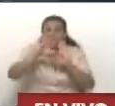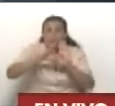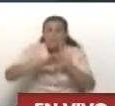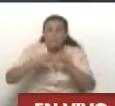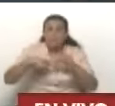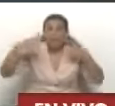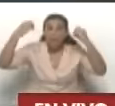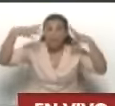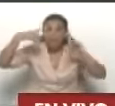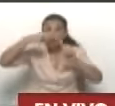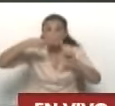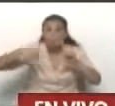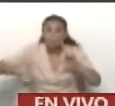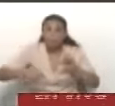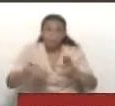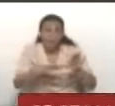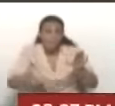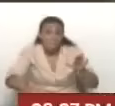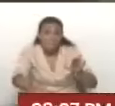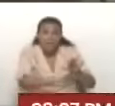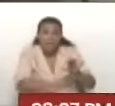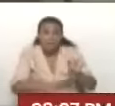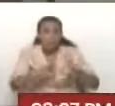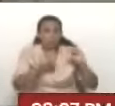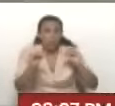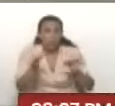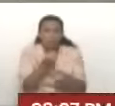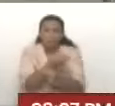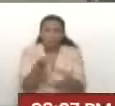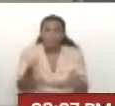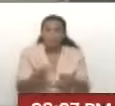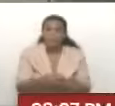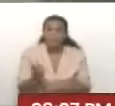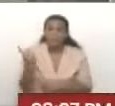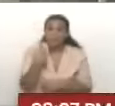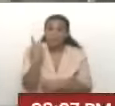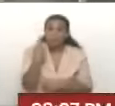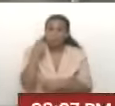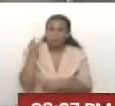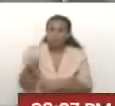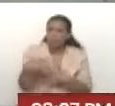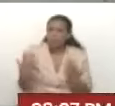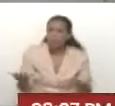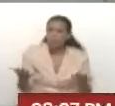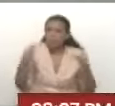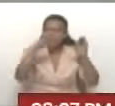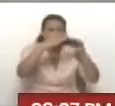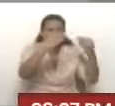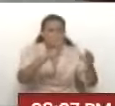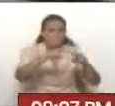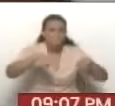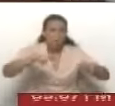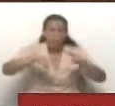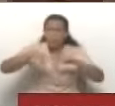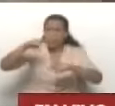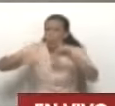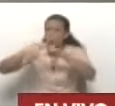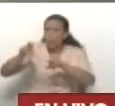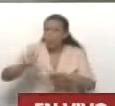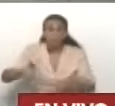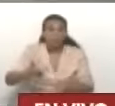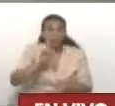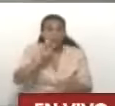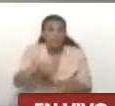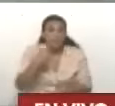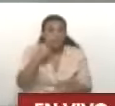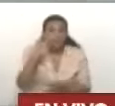el piso y tenerlo todo de punta. Y no solamente con todo lo que tiene que ver con la área civil, sino también con el equipamiento